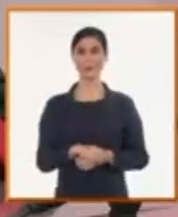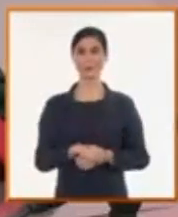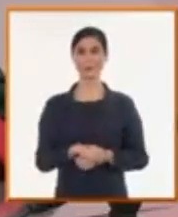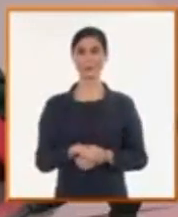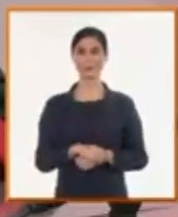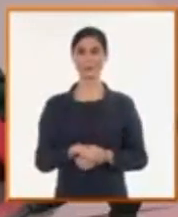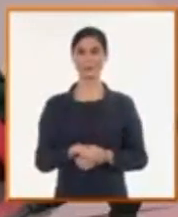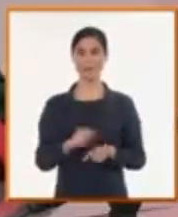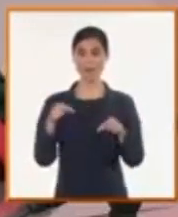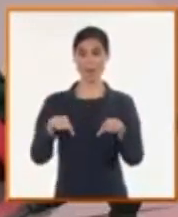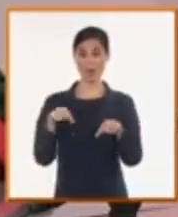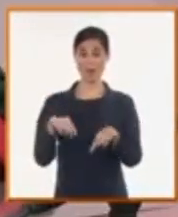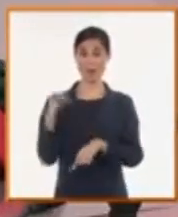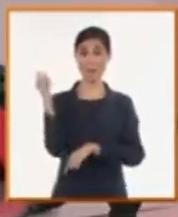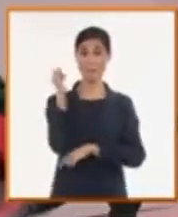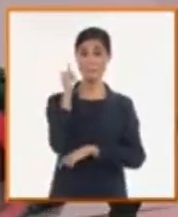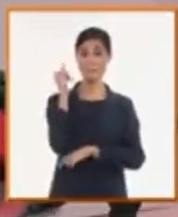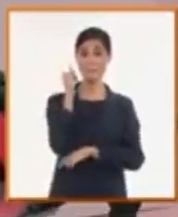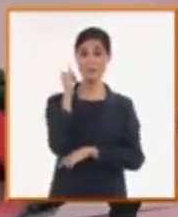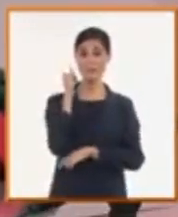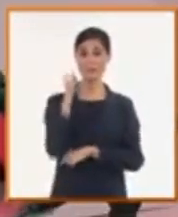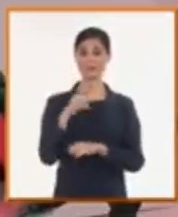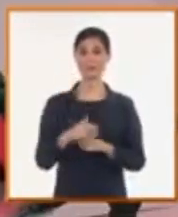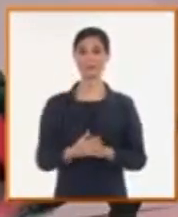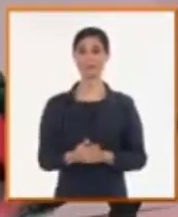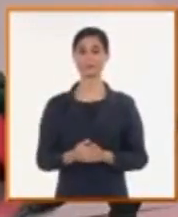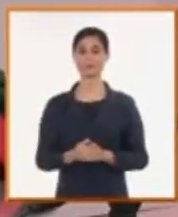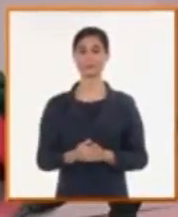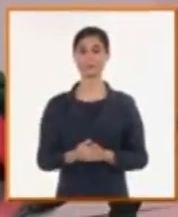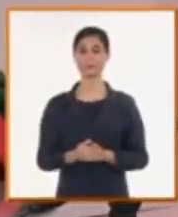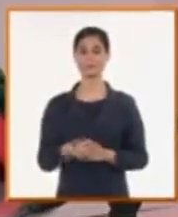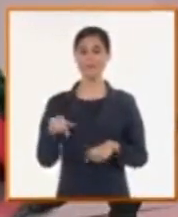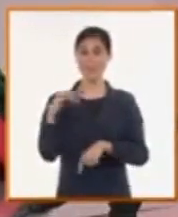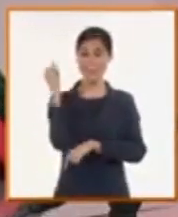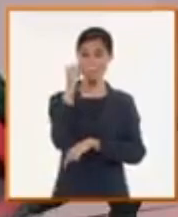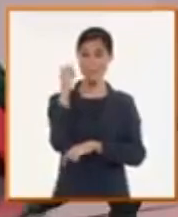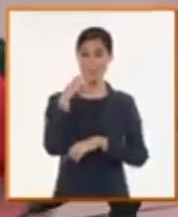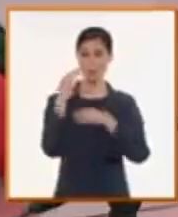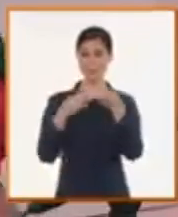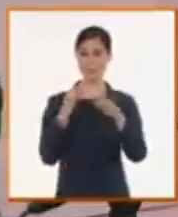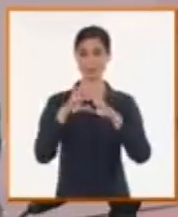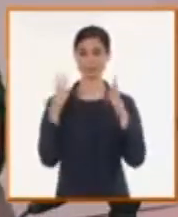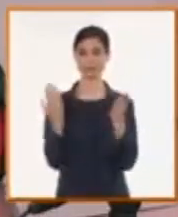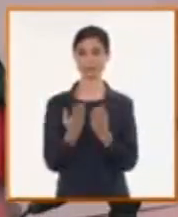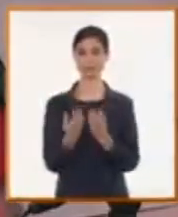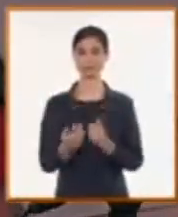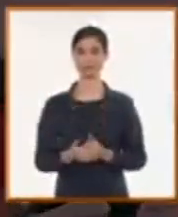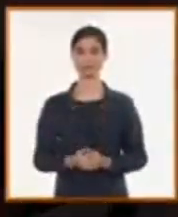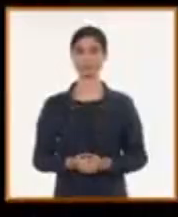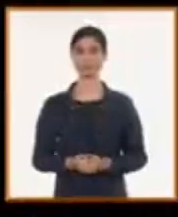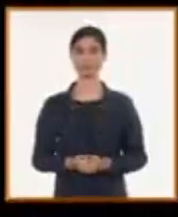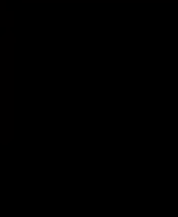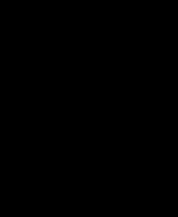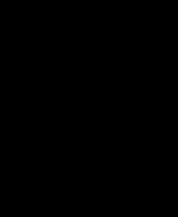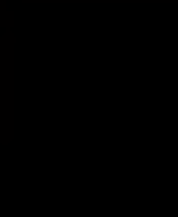23 de marzo, el golpe final a la apartheid. Tiene que ver con todo lo que hemos hablado hasta ahora. Muy buenas tardes.